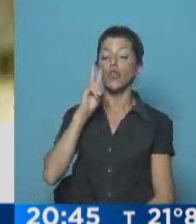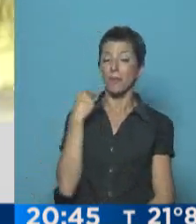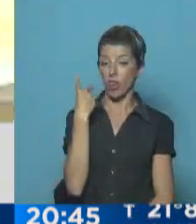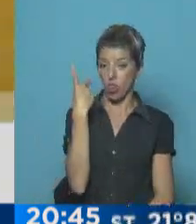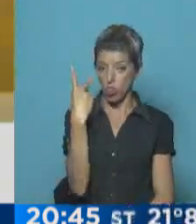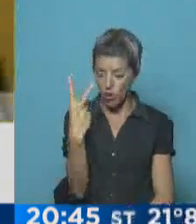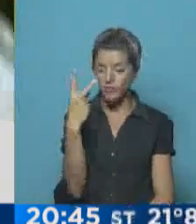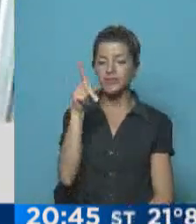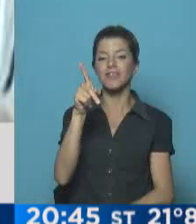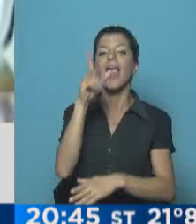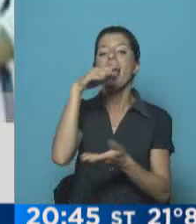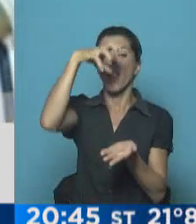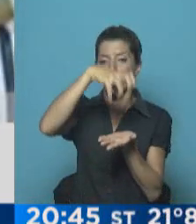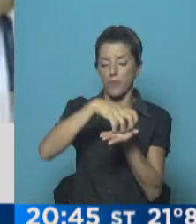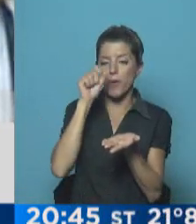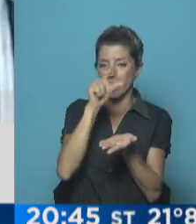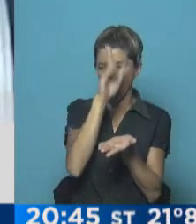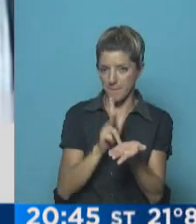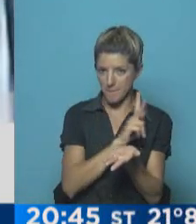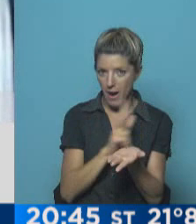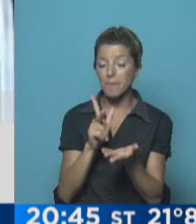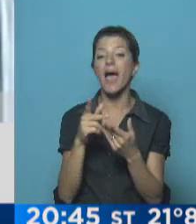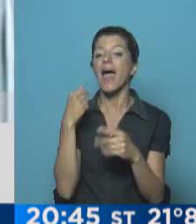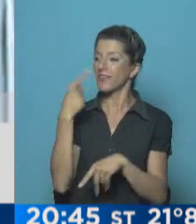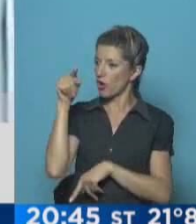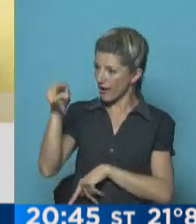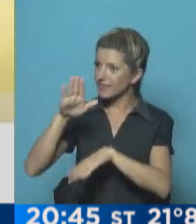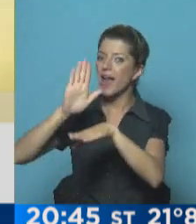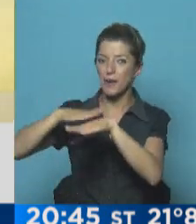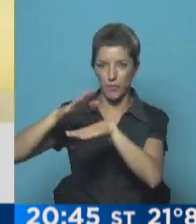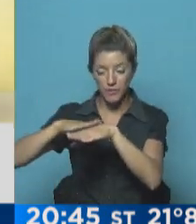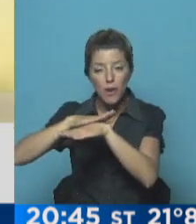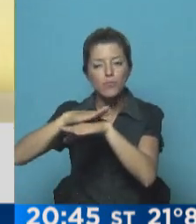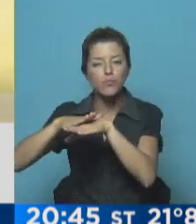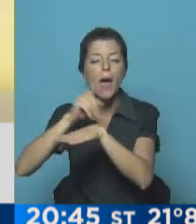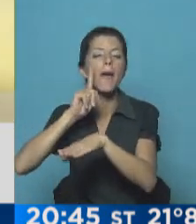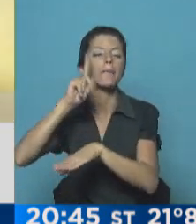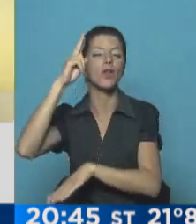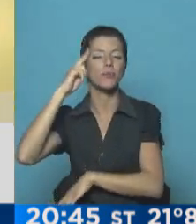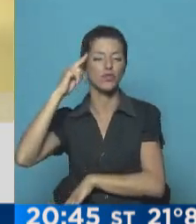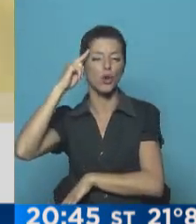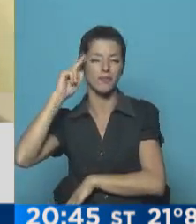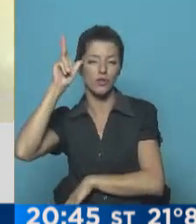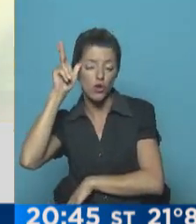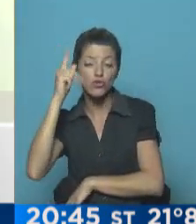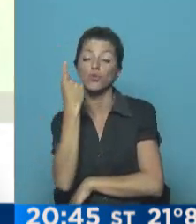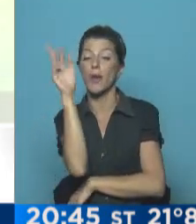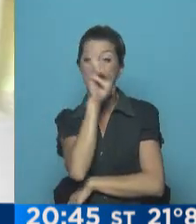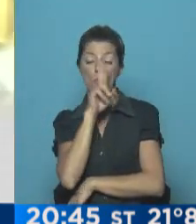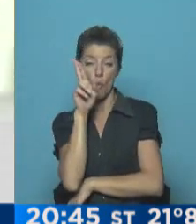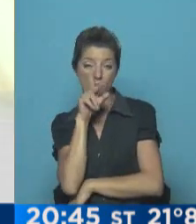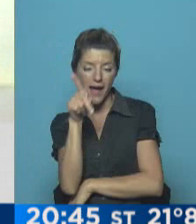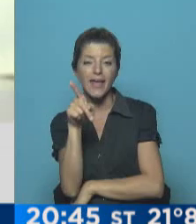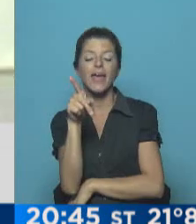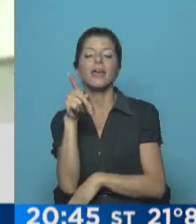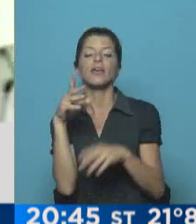se le adjudicó a la religiosa tras su muerte, que fue la curación en 1998 de Mónica Becerra, una bengalí que padecía